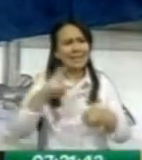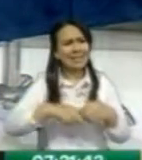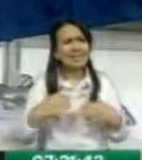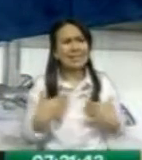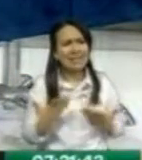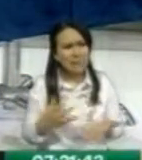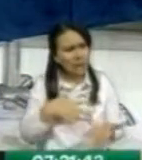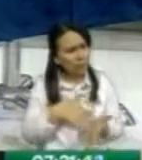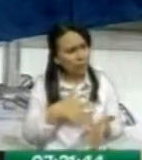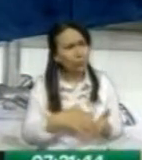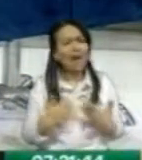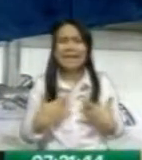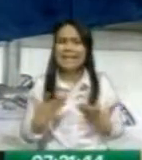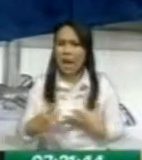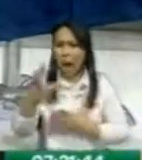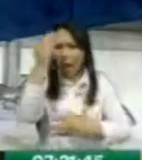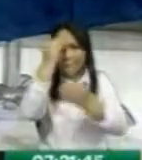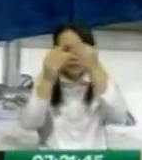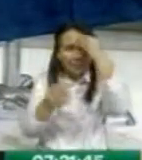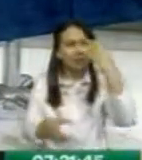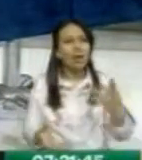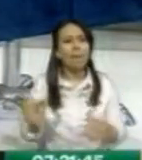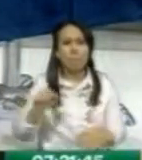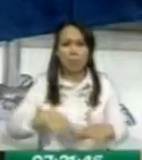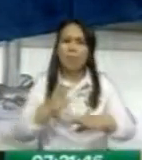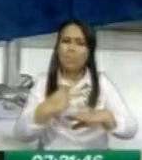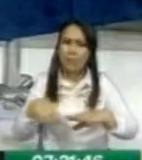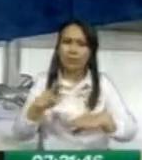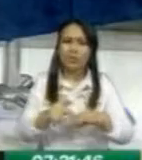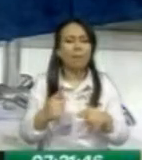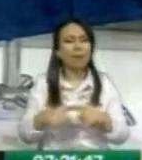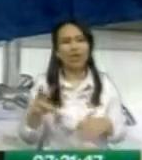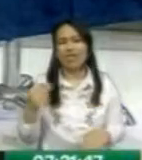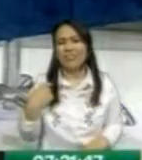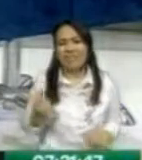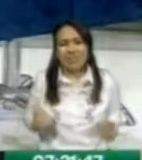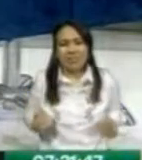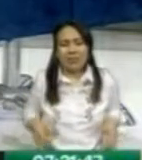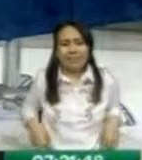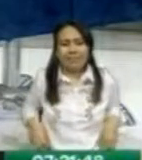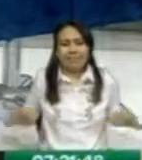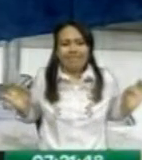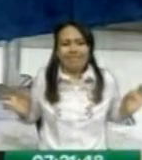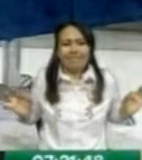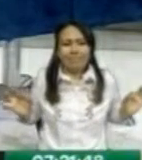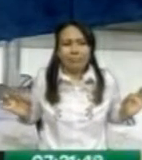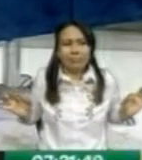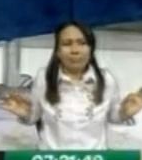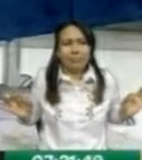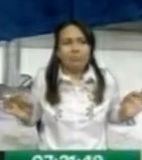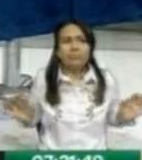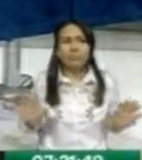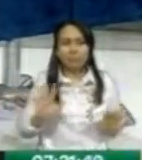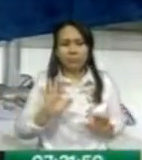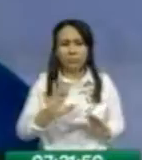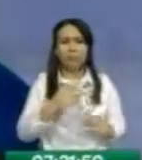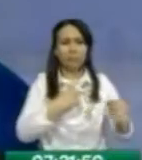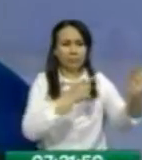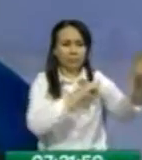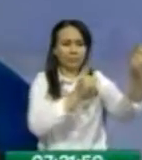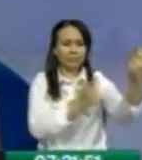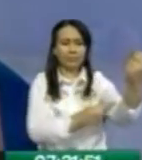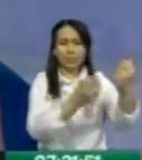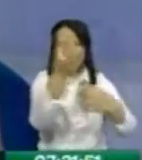quieren prepararse, que quieren estudiar, que quieren tener una profesión, pero no tienen las posibilidades. Bueno, contamos evidentemente con el fortalecimiento